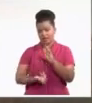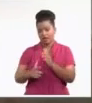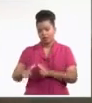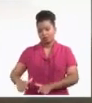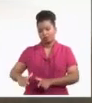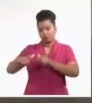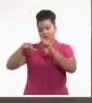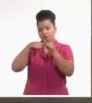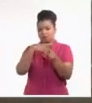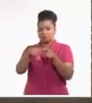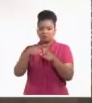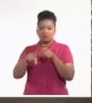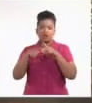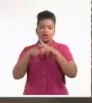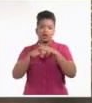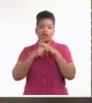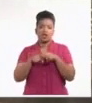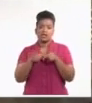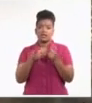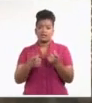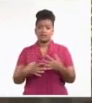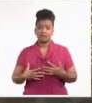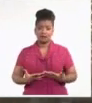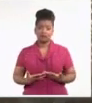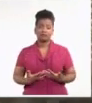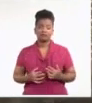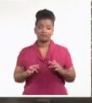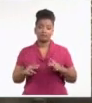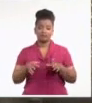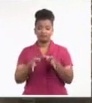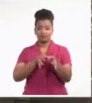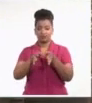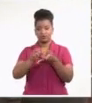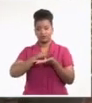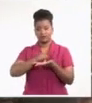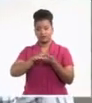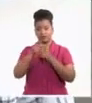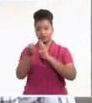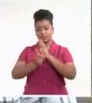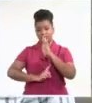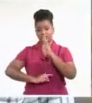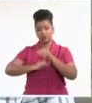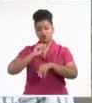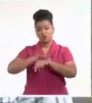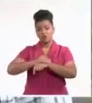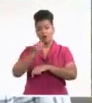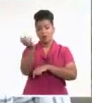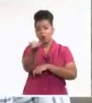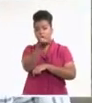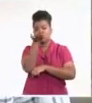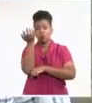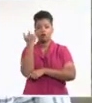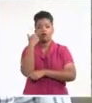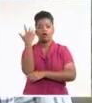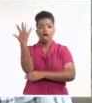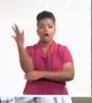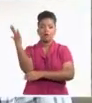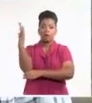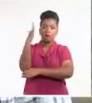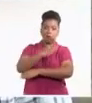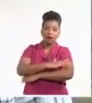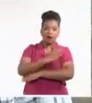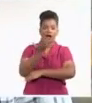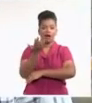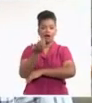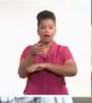nuestras que son necesarios para restablecer el servicio, sobre todo en los lugares donde el viento tumbó, como se dice, destruyó